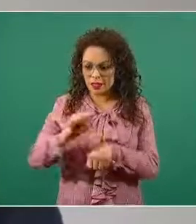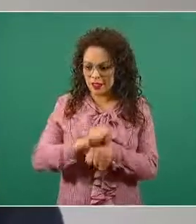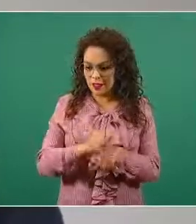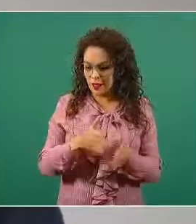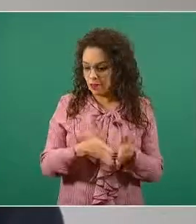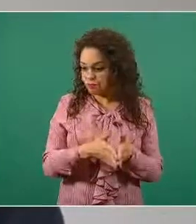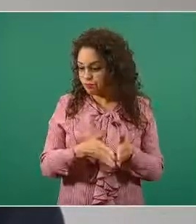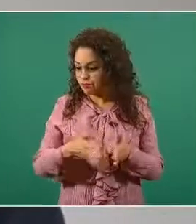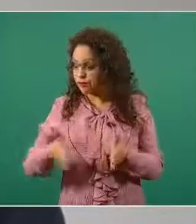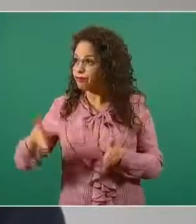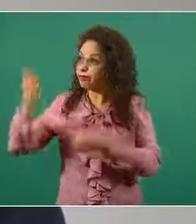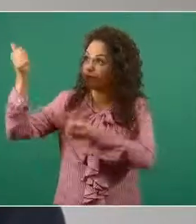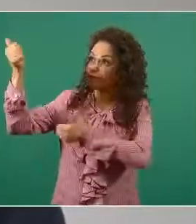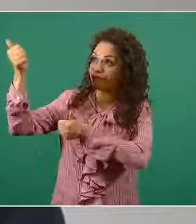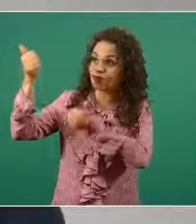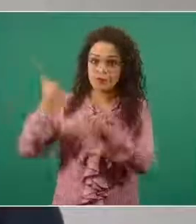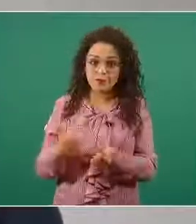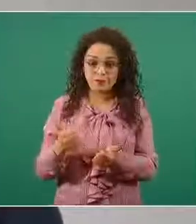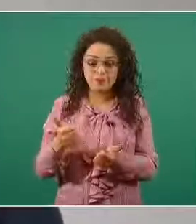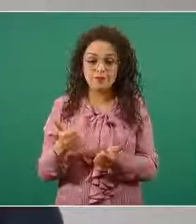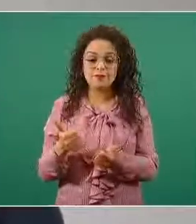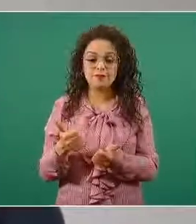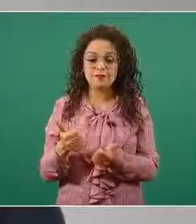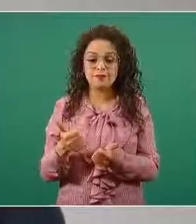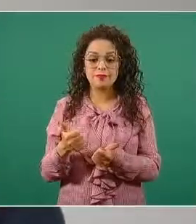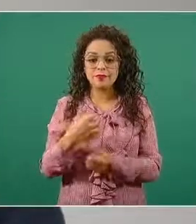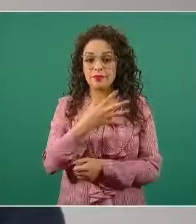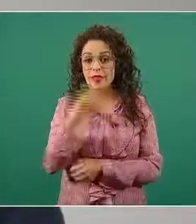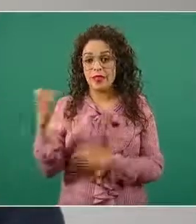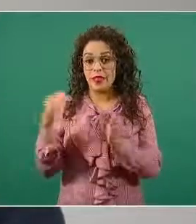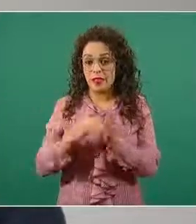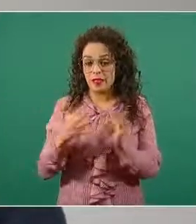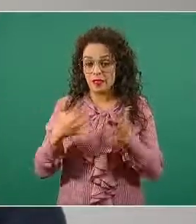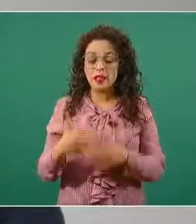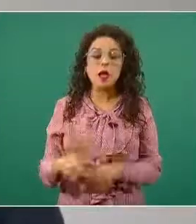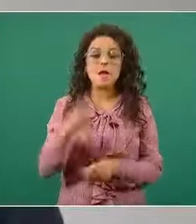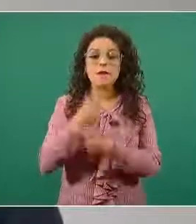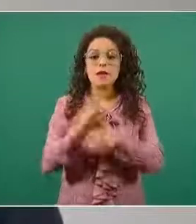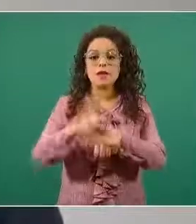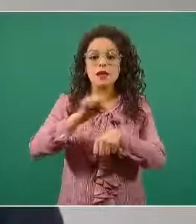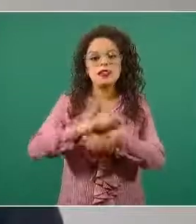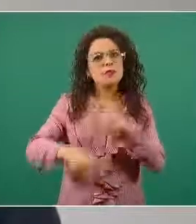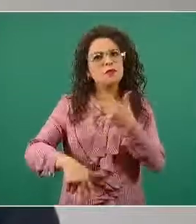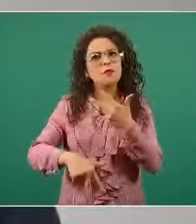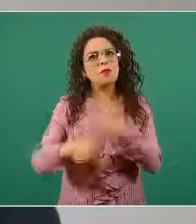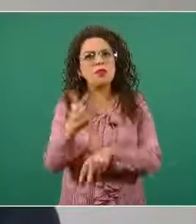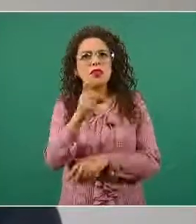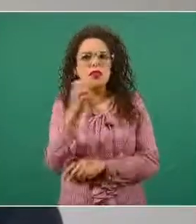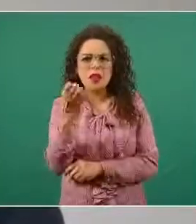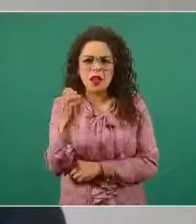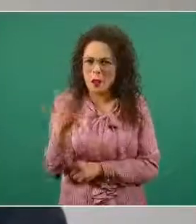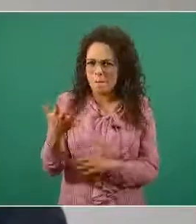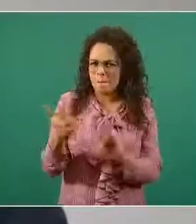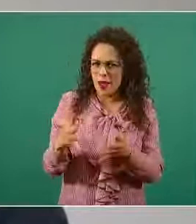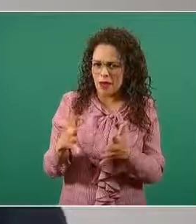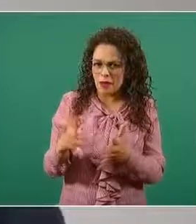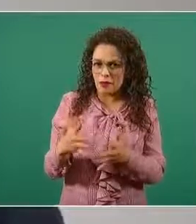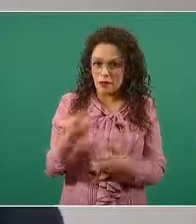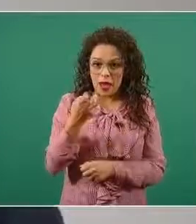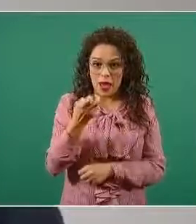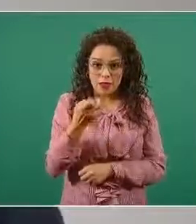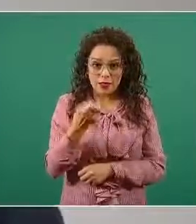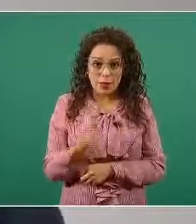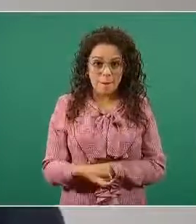recibimos prácticamente 500,000 de dosis, esa primera semana ya por el 13 de enero, ¿no? En donde los primeros días hubo